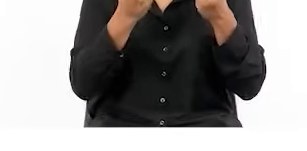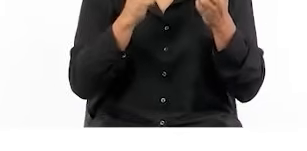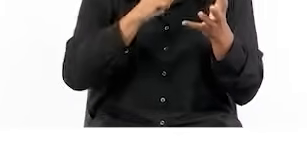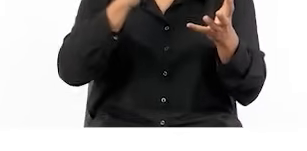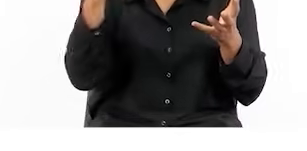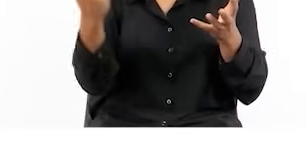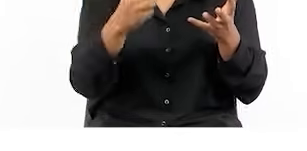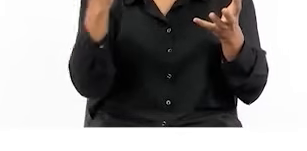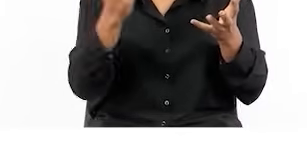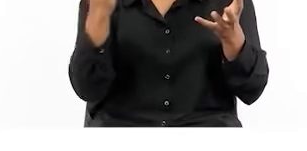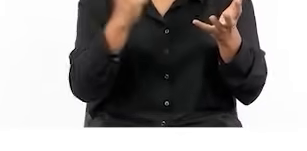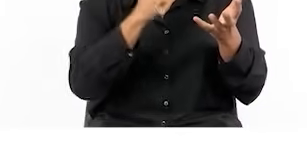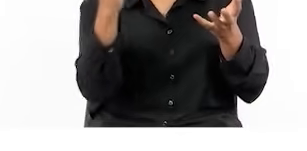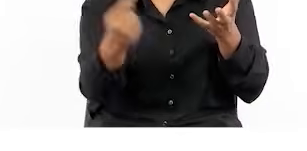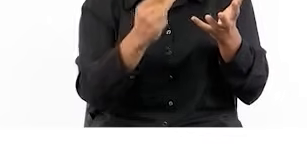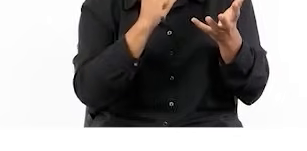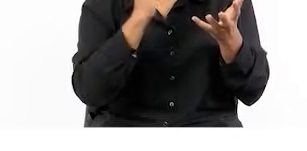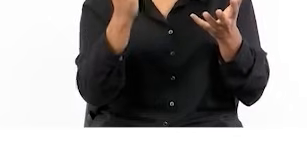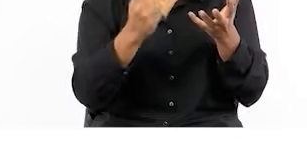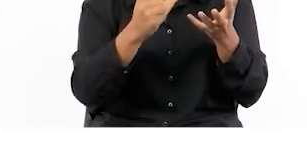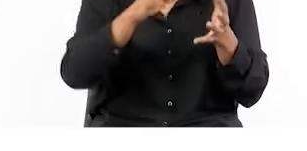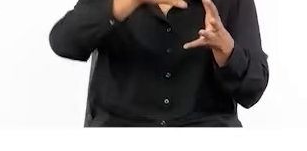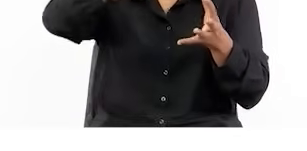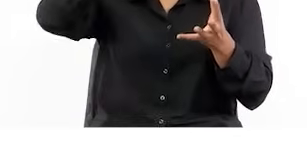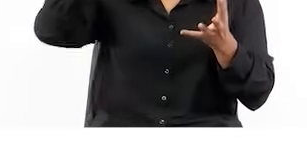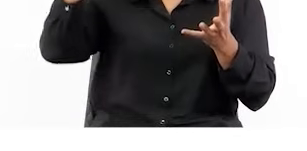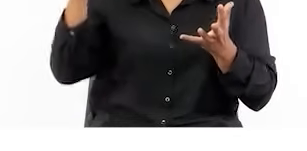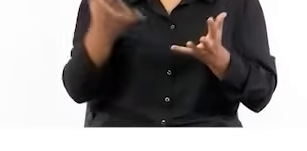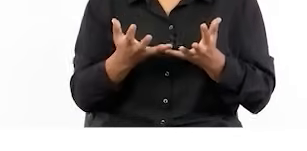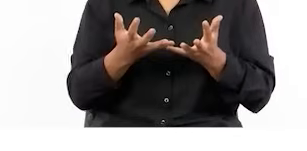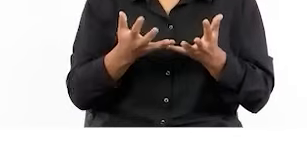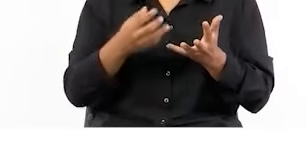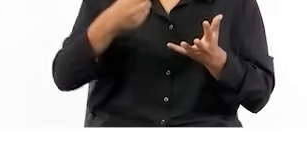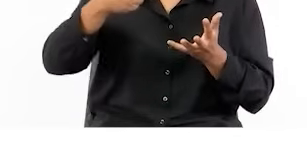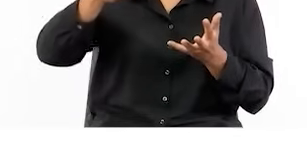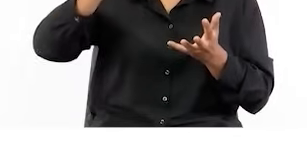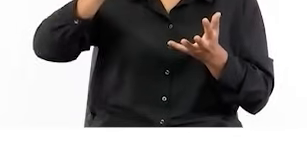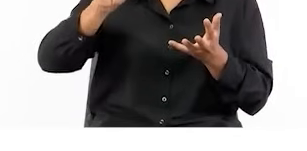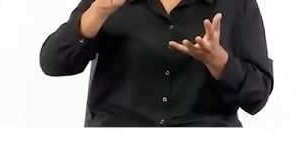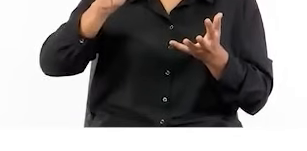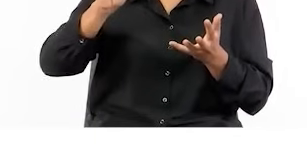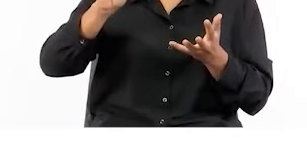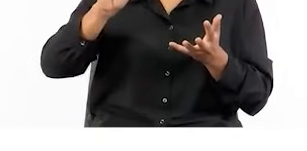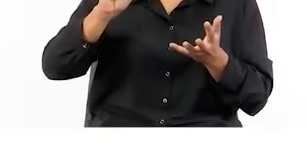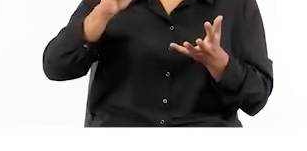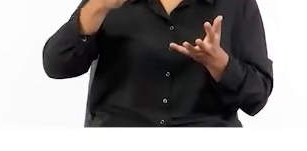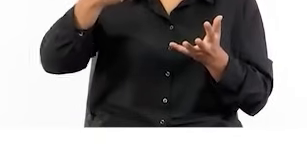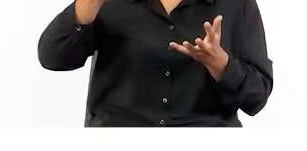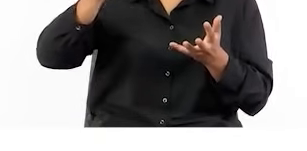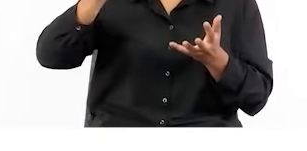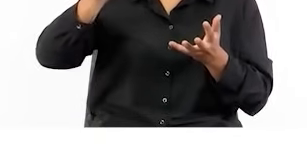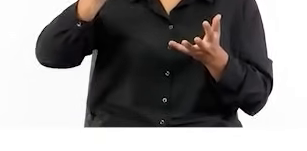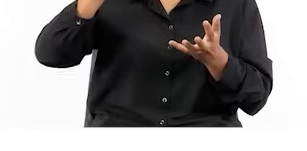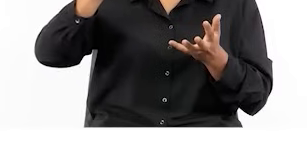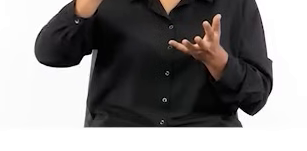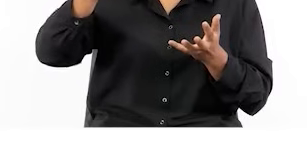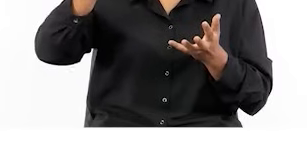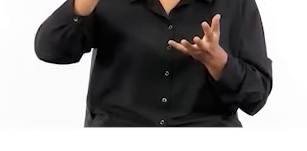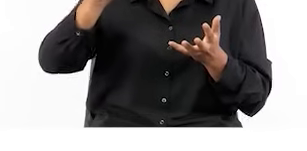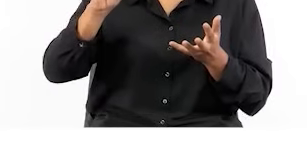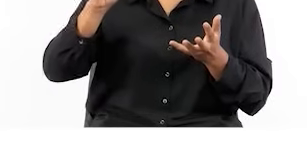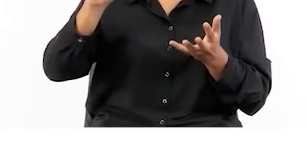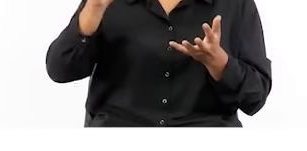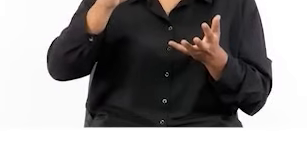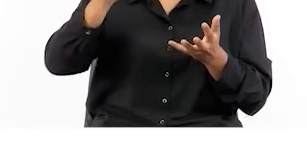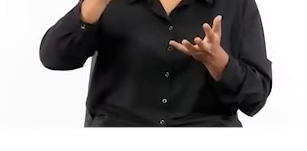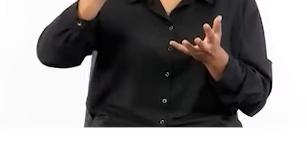tienen anillos de hielo que los rodean, giran muy rápido y sus atmósferas están formadas por gases de